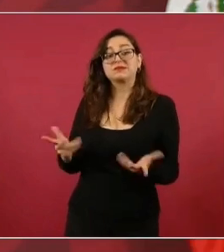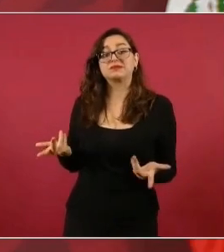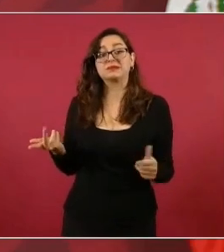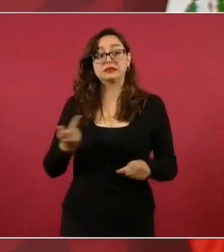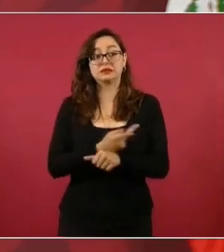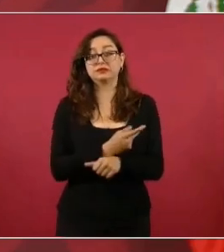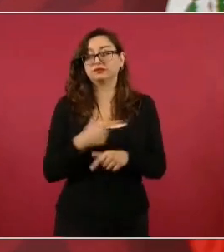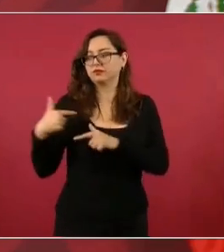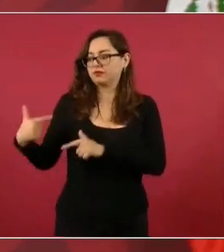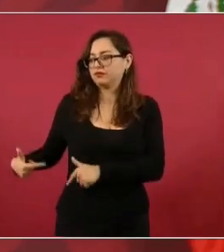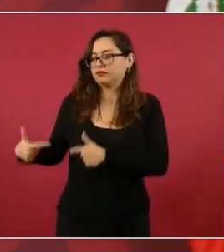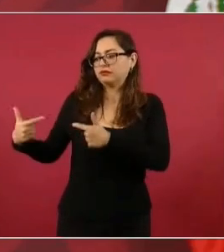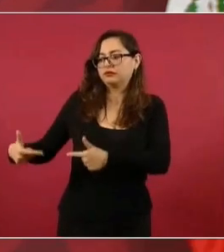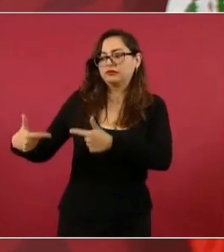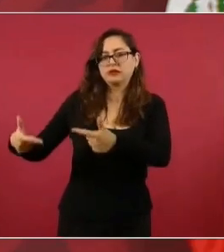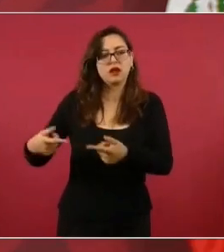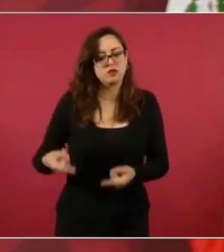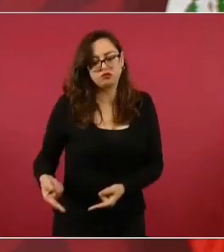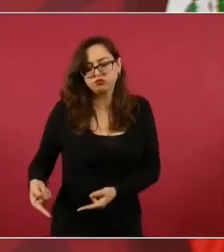Entonces,